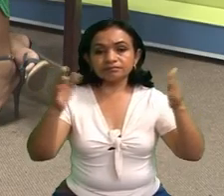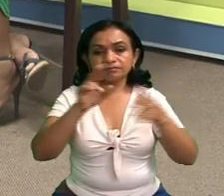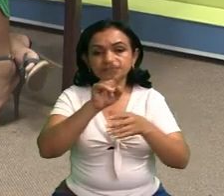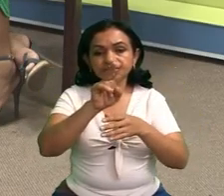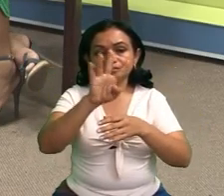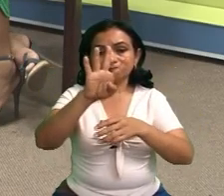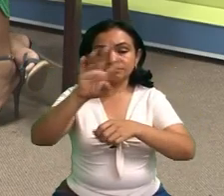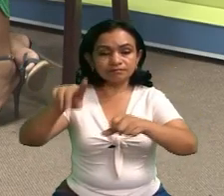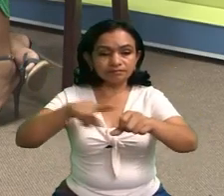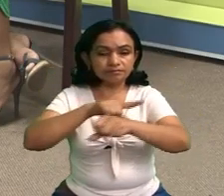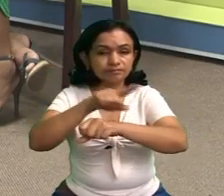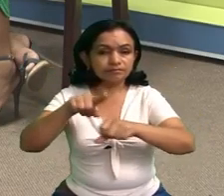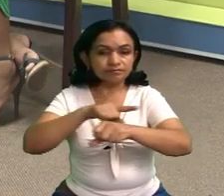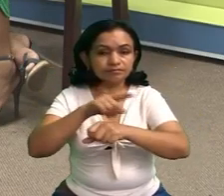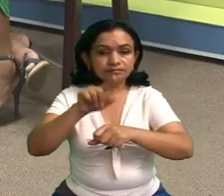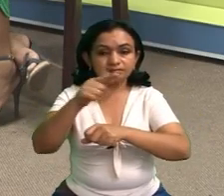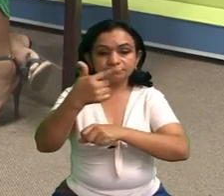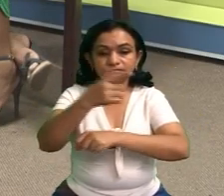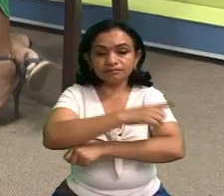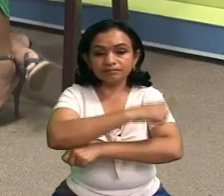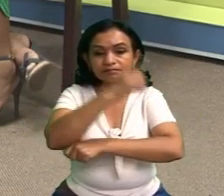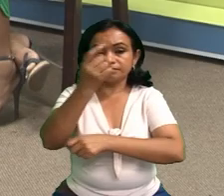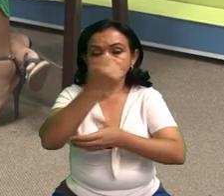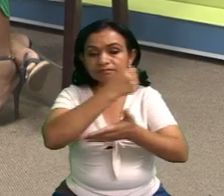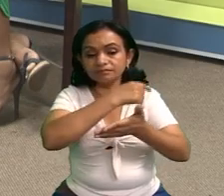24 horas, 7 días a la semana.